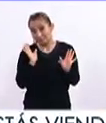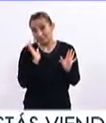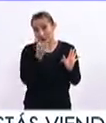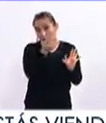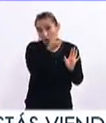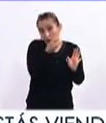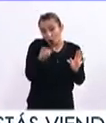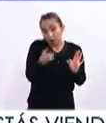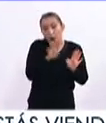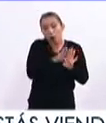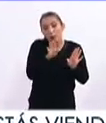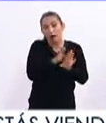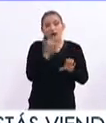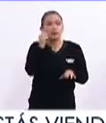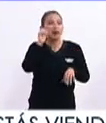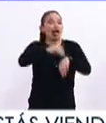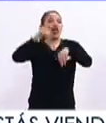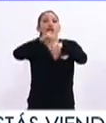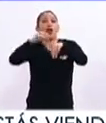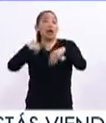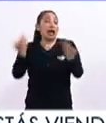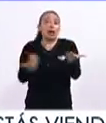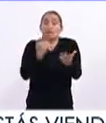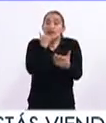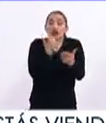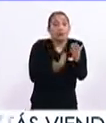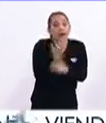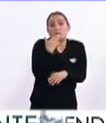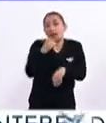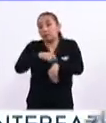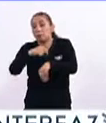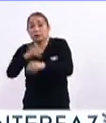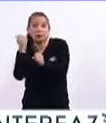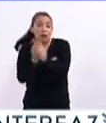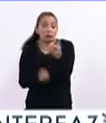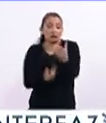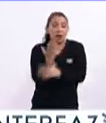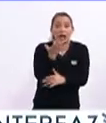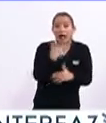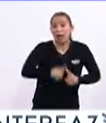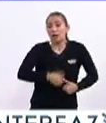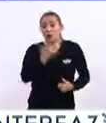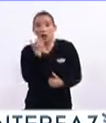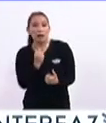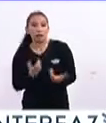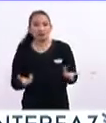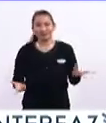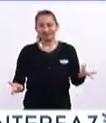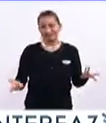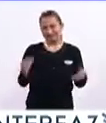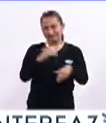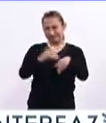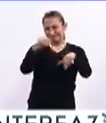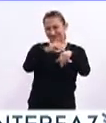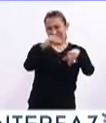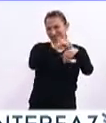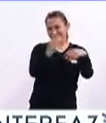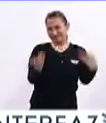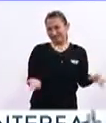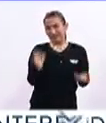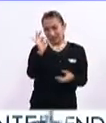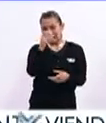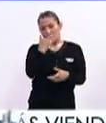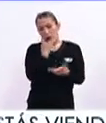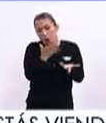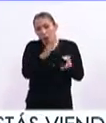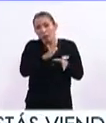Siempre está como esta justificación de que es que en la mañana no me da tiempo, salgo muy temprano, no me da hambre. Entonces, aunque sea, pues a lo mejor